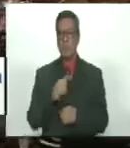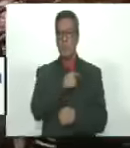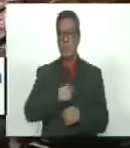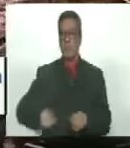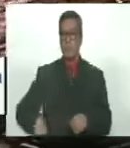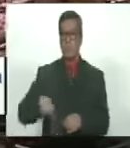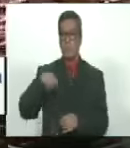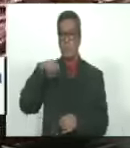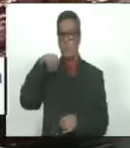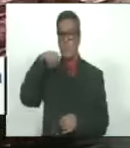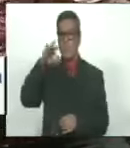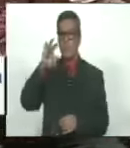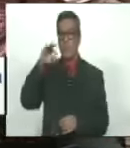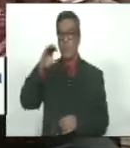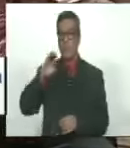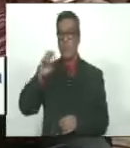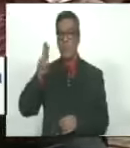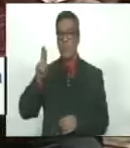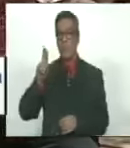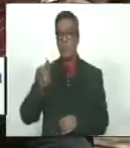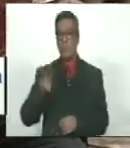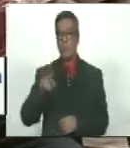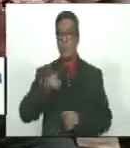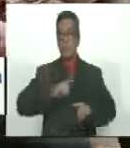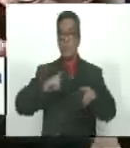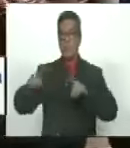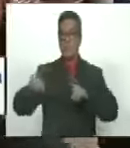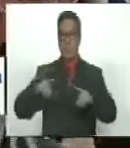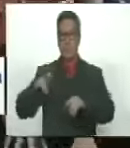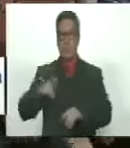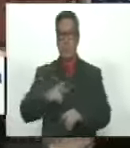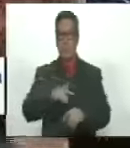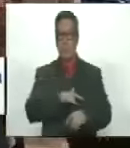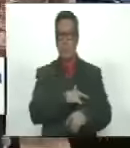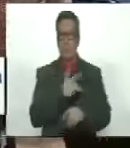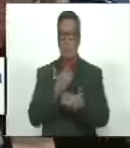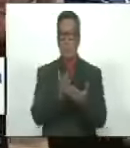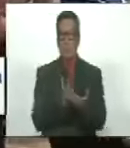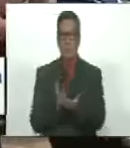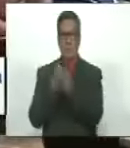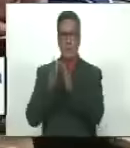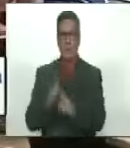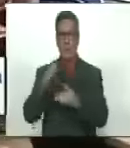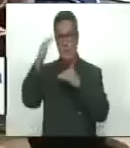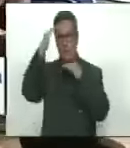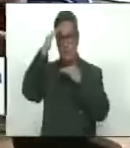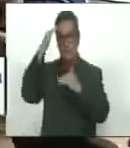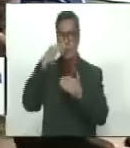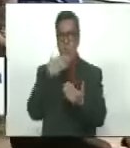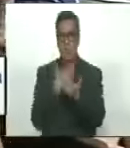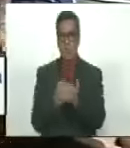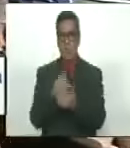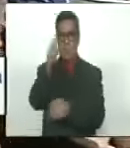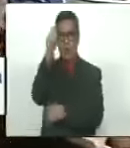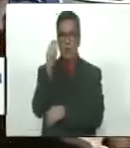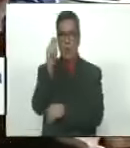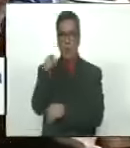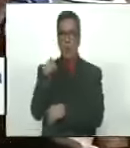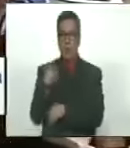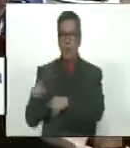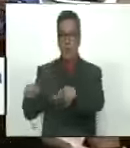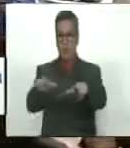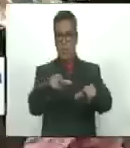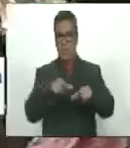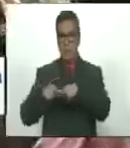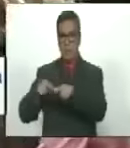Presidente de la FCU, Luis, ¿no? Excelente, dirigente estudiantil. Bueno, saludos, gracias diputados por este